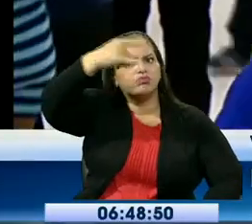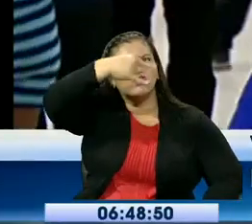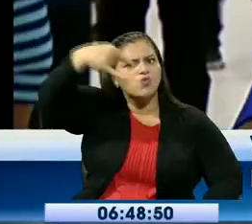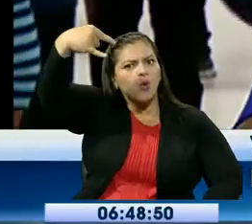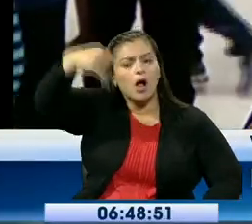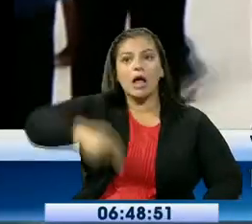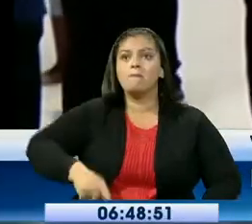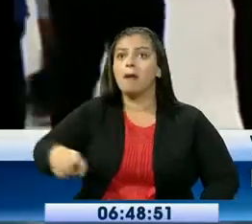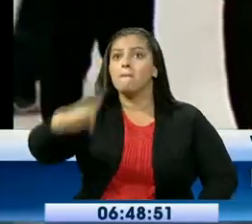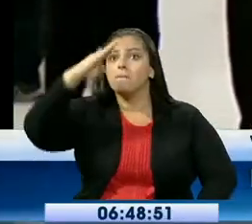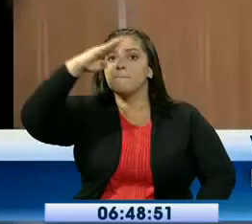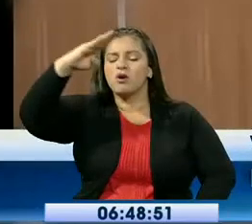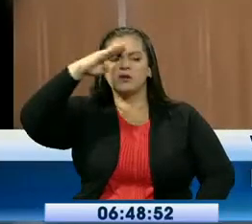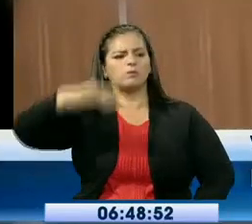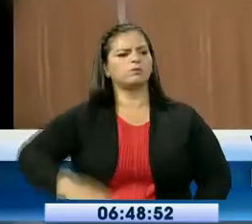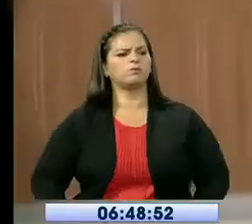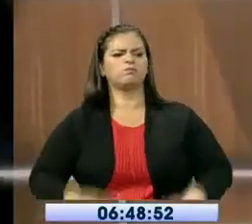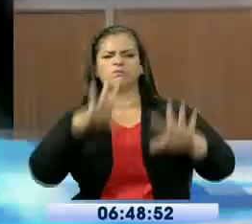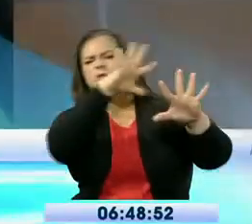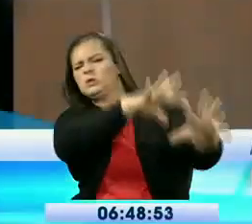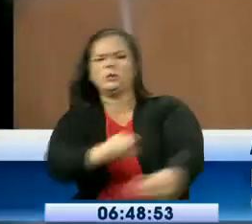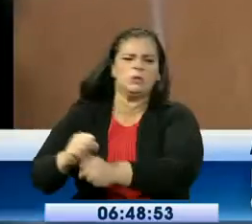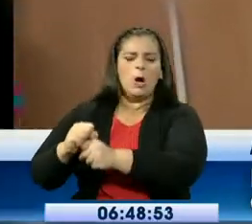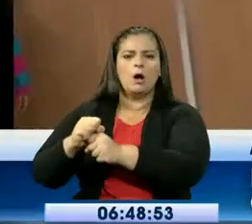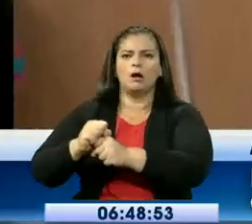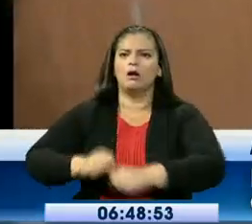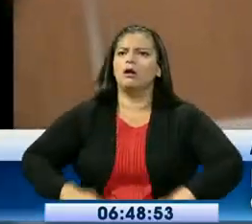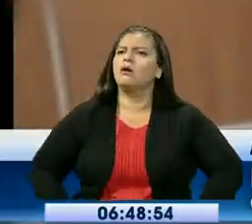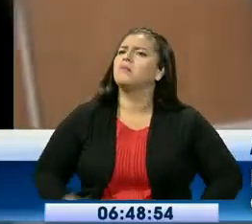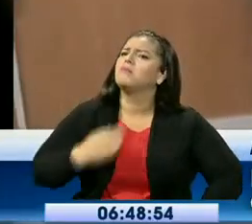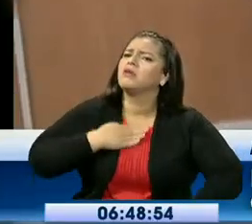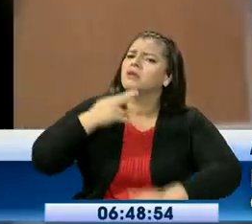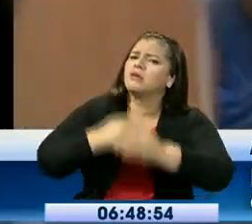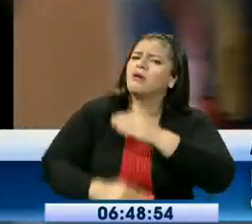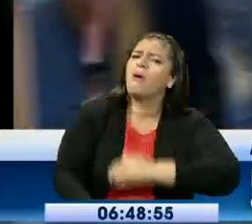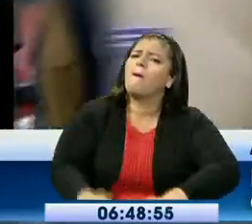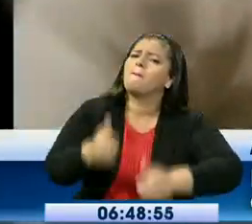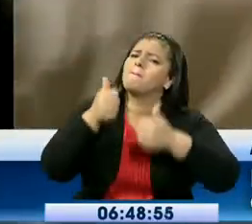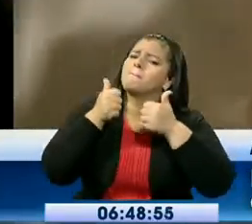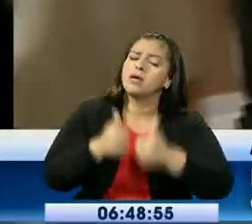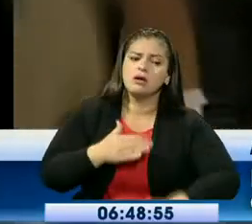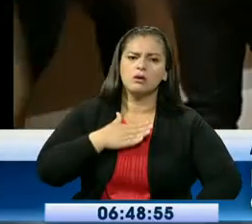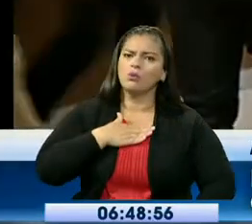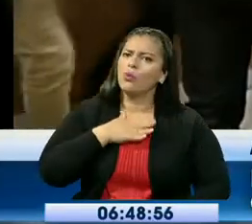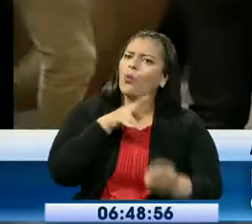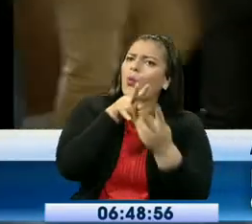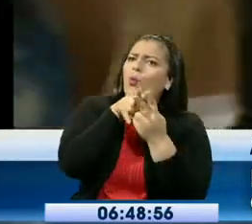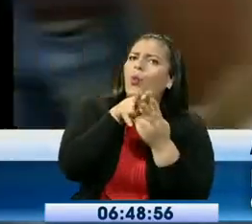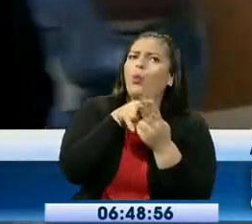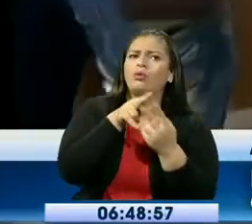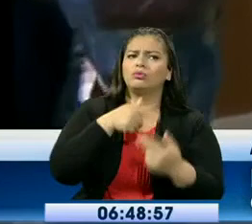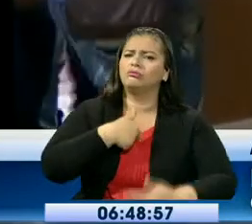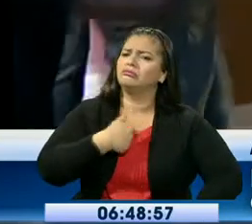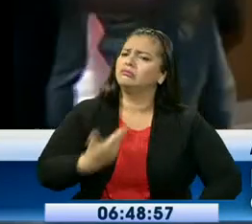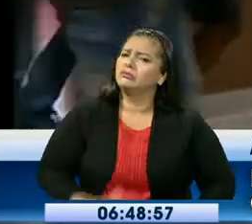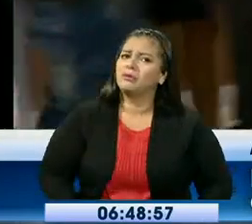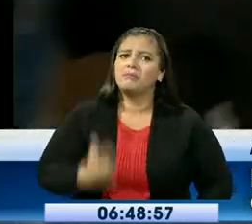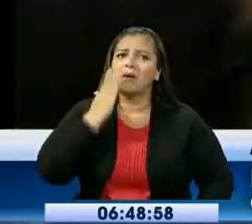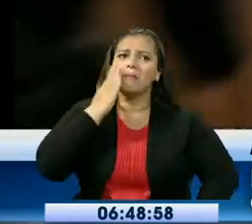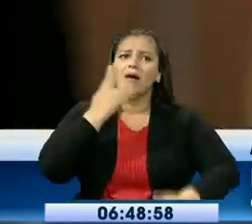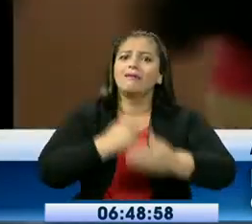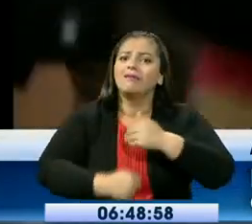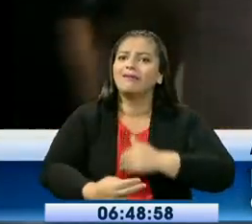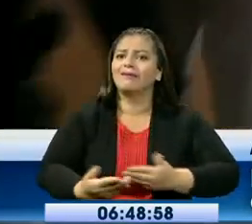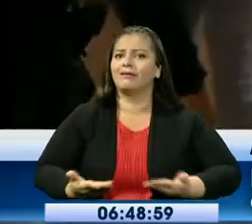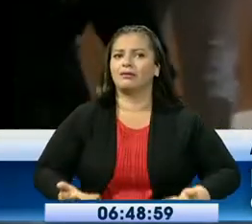tienen abuso de autoridad, señores. Mi hijo es sano. Mi hijo es sano y yo como madre doy las garantías de mi hijo. No